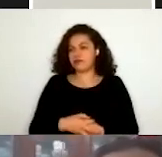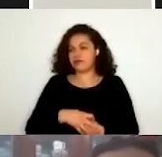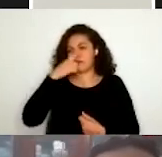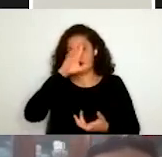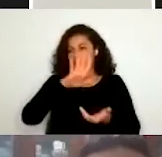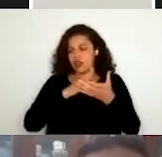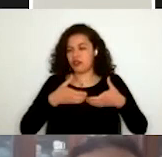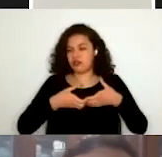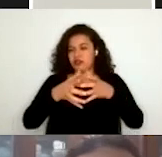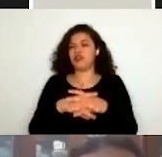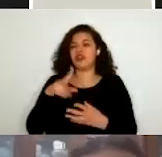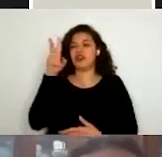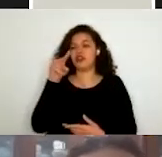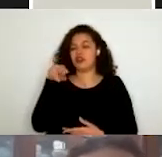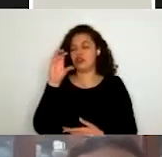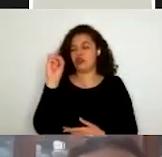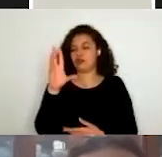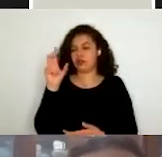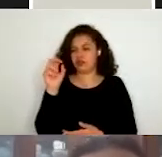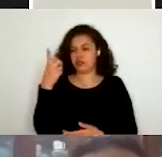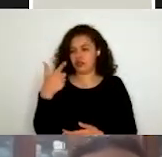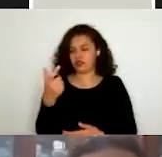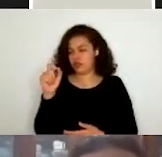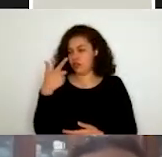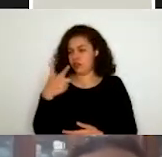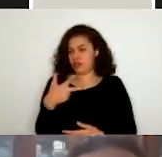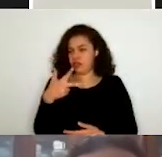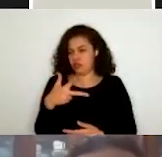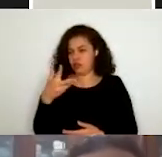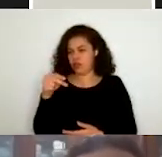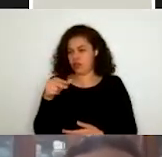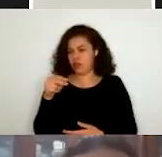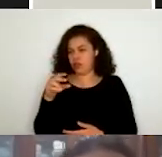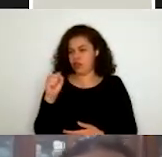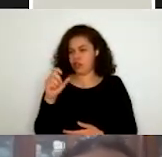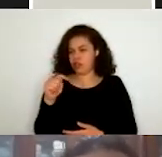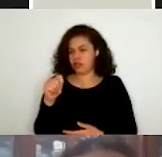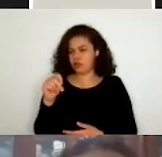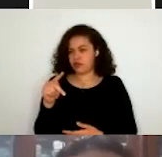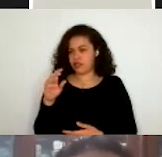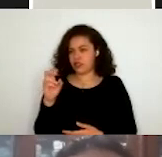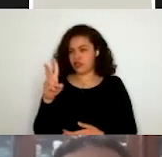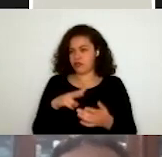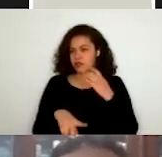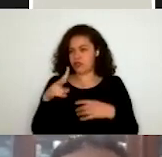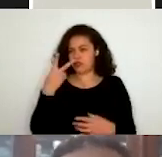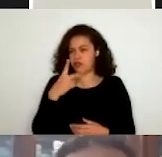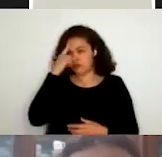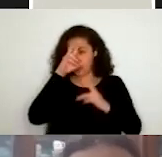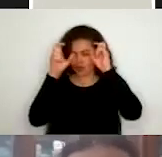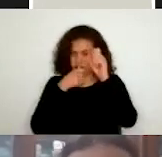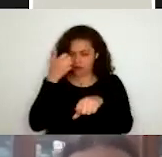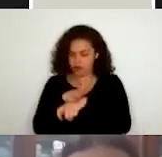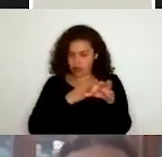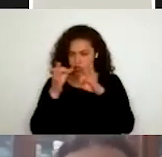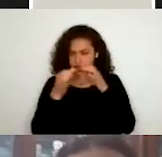NOM 028 STPS 2012 nos habla del sistema para la administración del trabajo,